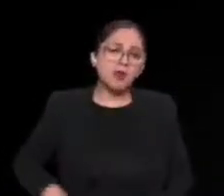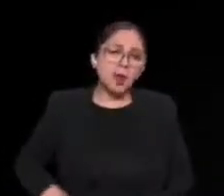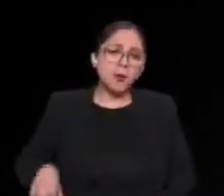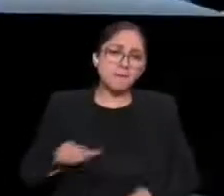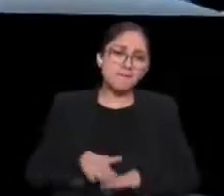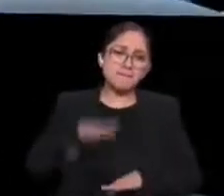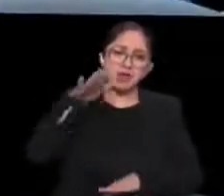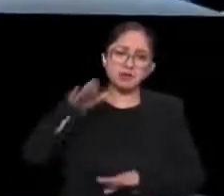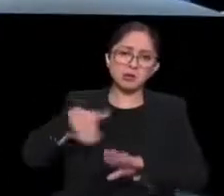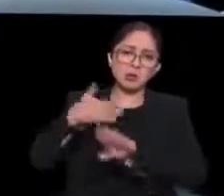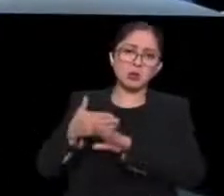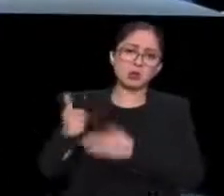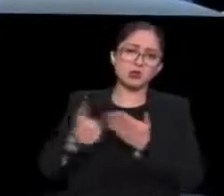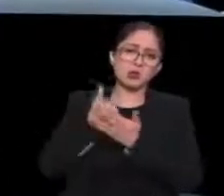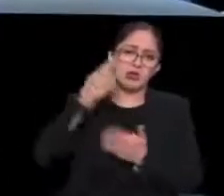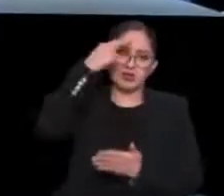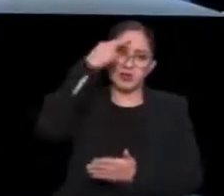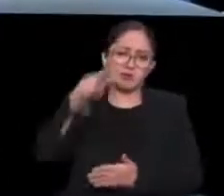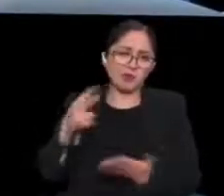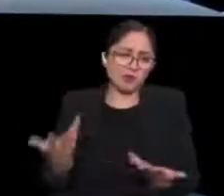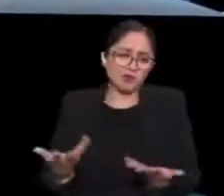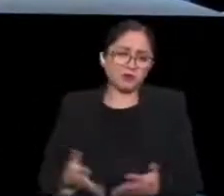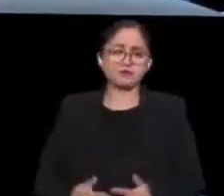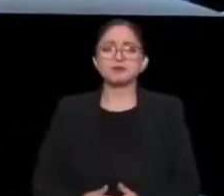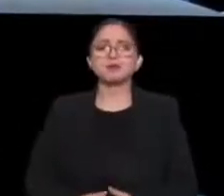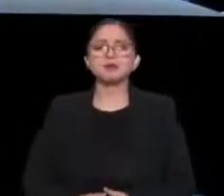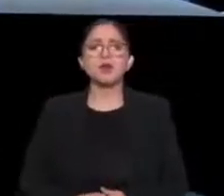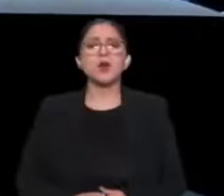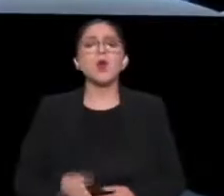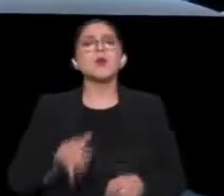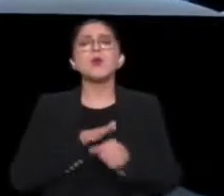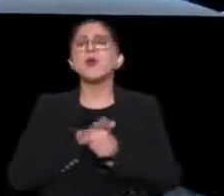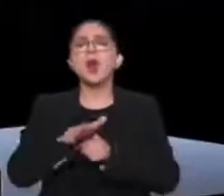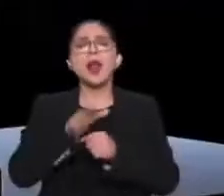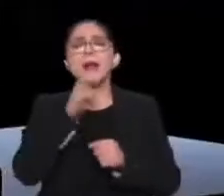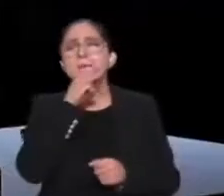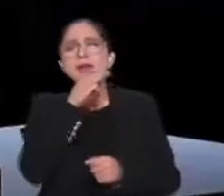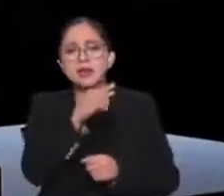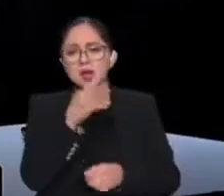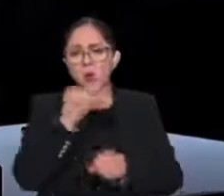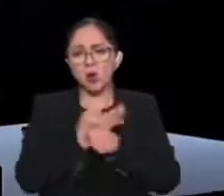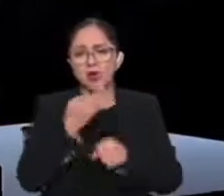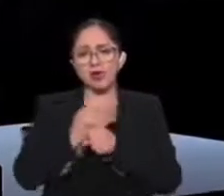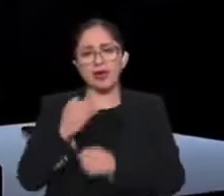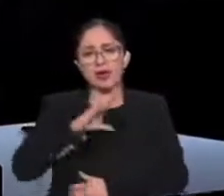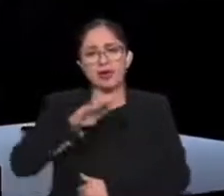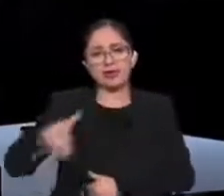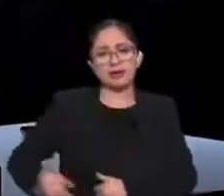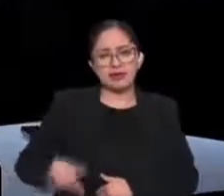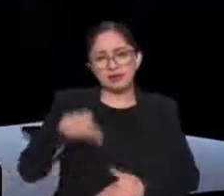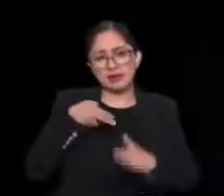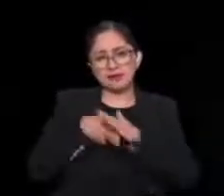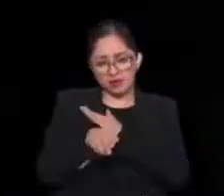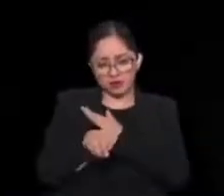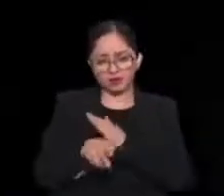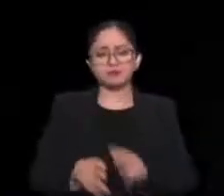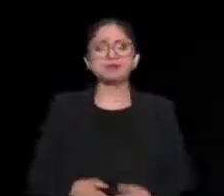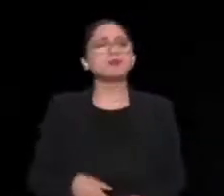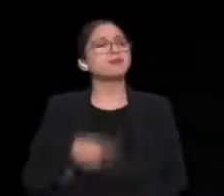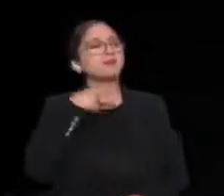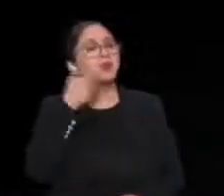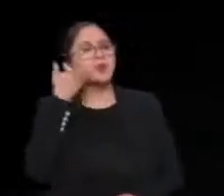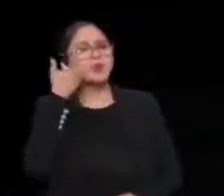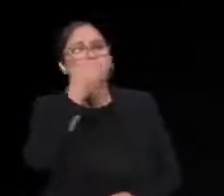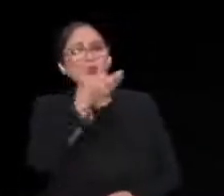México. ¿Qué mensajes, qué tendencias fueron los más recurrentes ahora con este accidente del metro? Justamente mandé unas imágenes donde vemos los